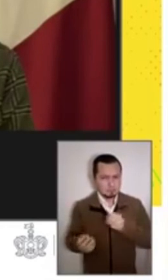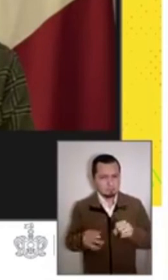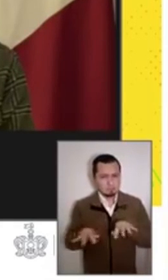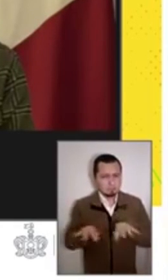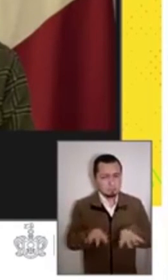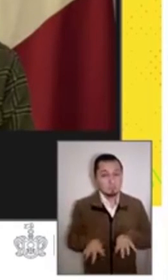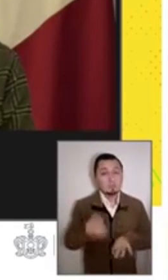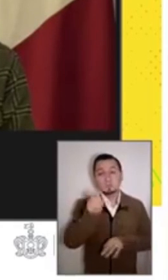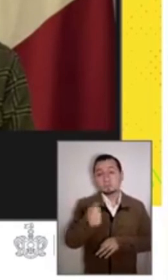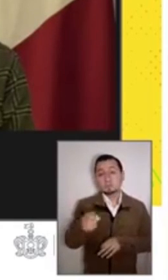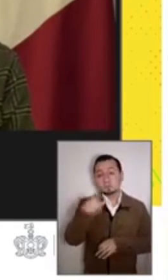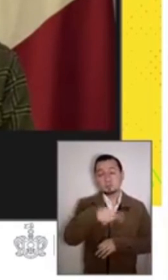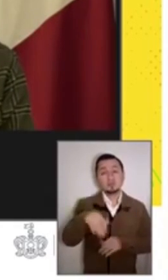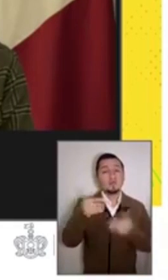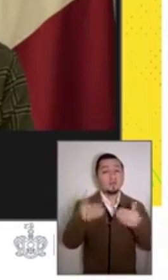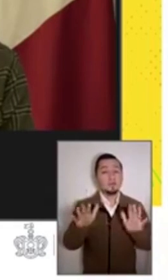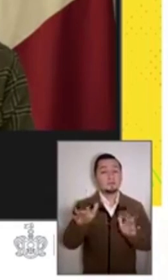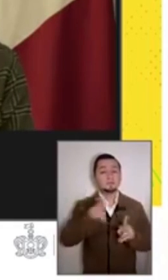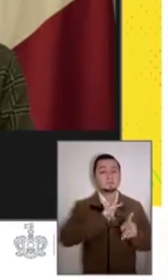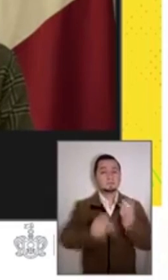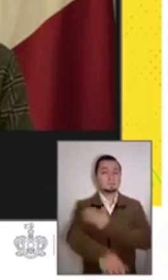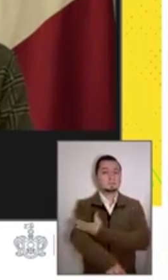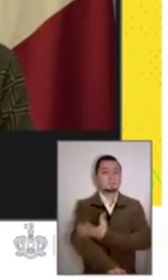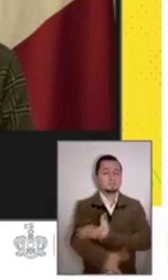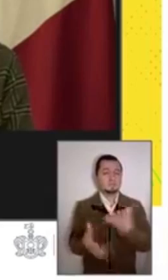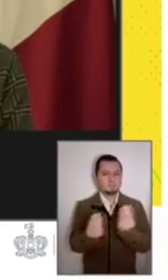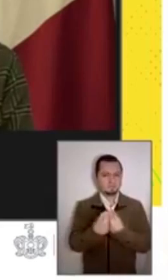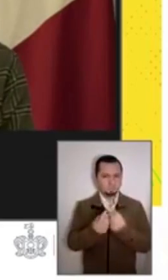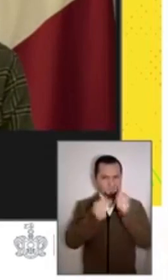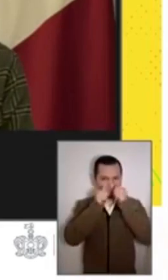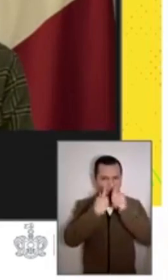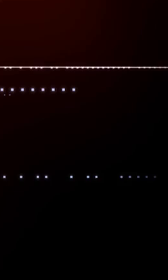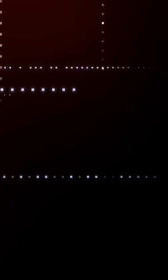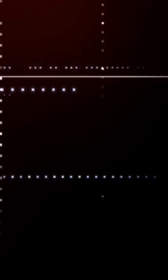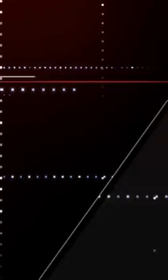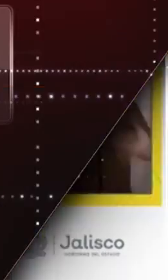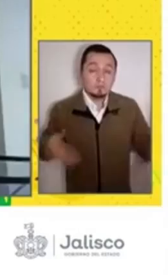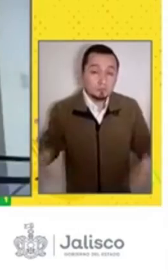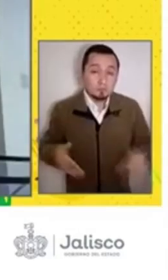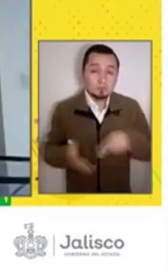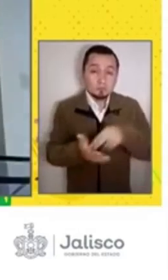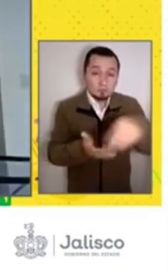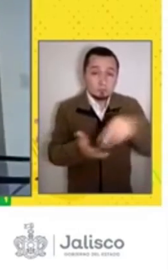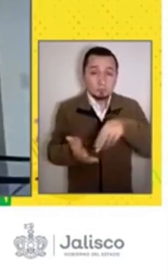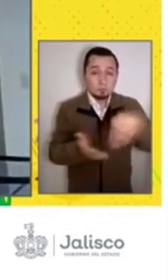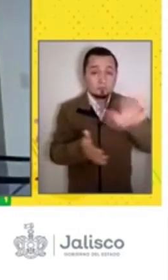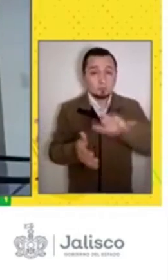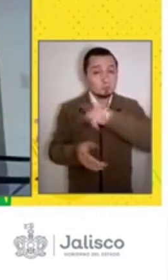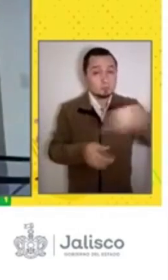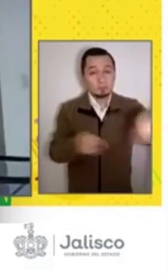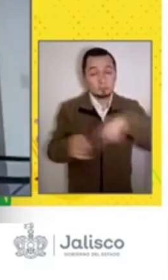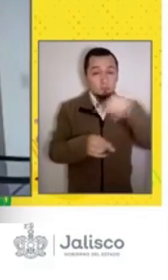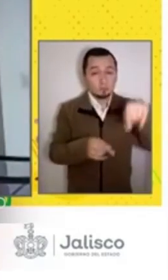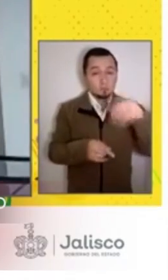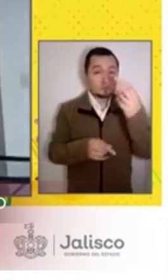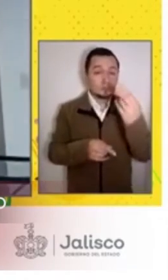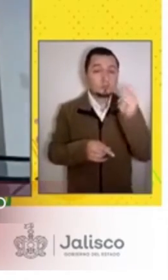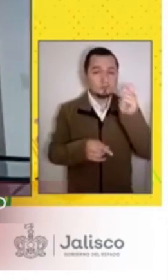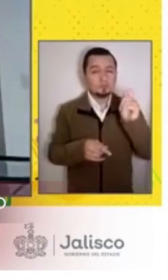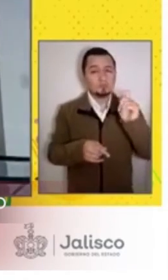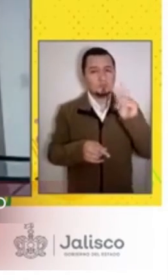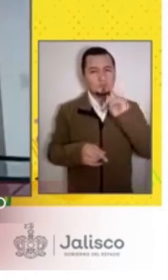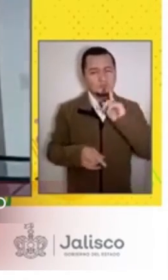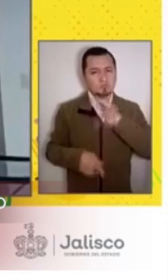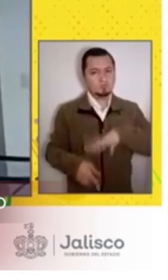en donde representan el 54% de los viajes. Esto nos dice que las mujeres estamos